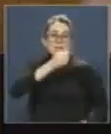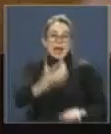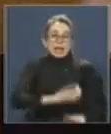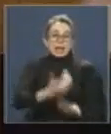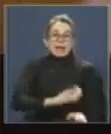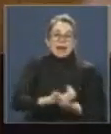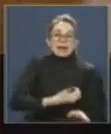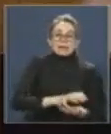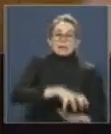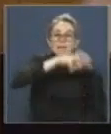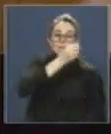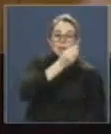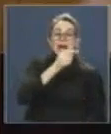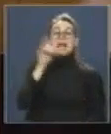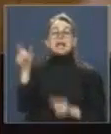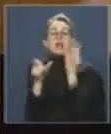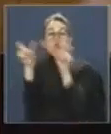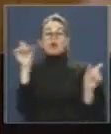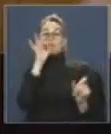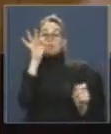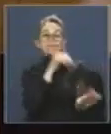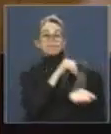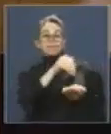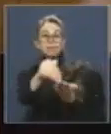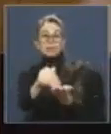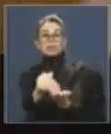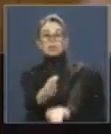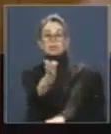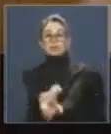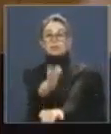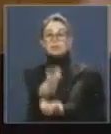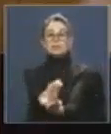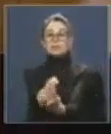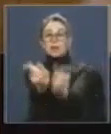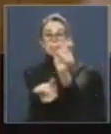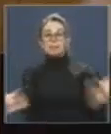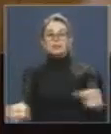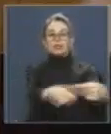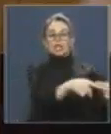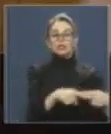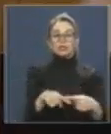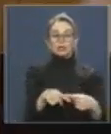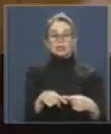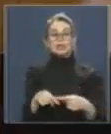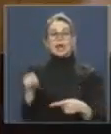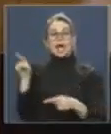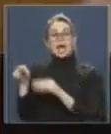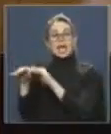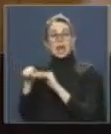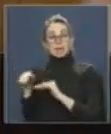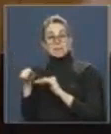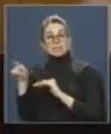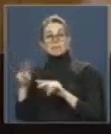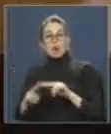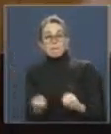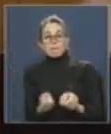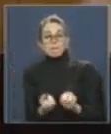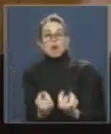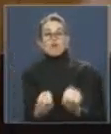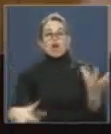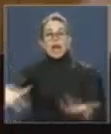el gran capital comienza a disciplinar a la sociedad para afrontar el caos que él mismo ha